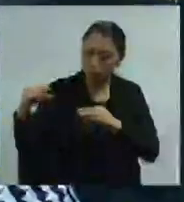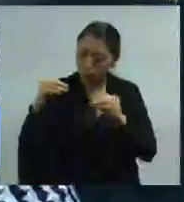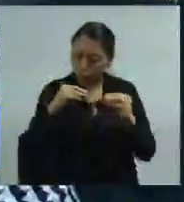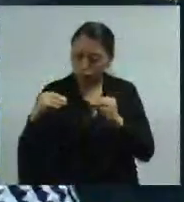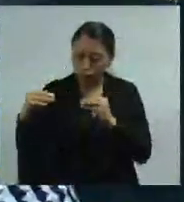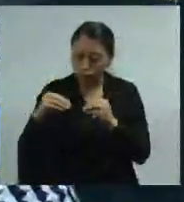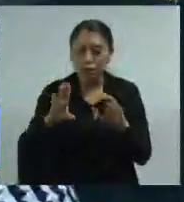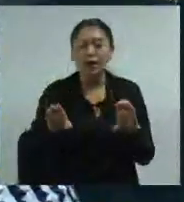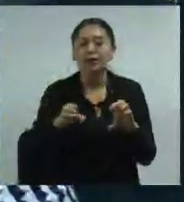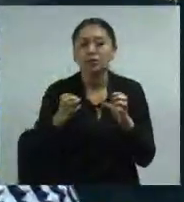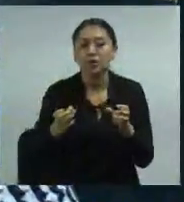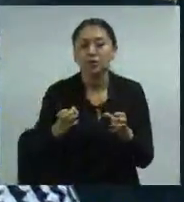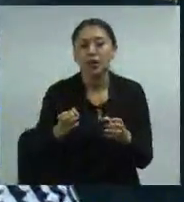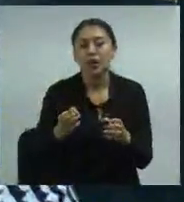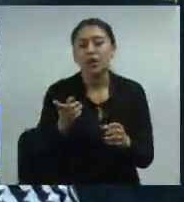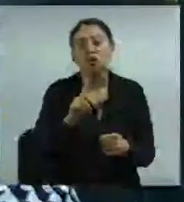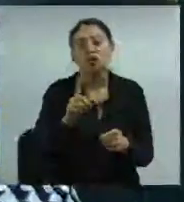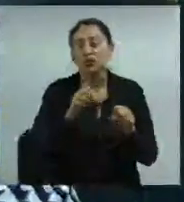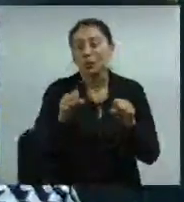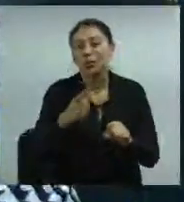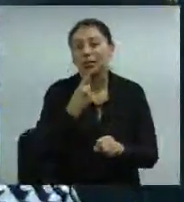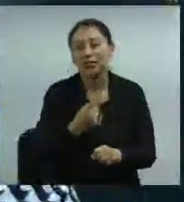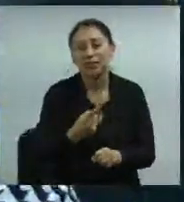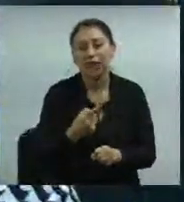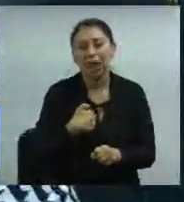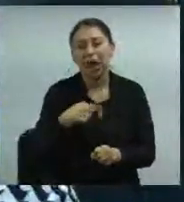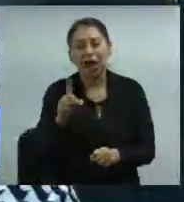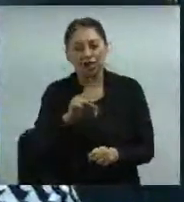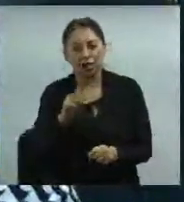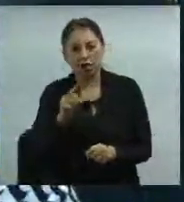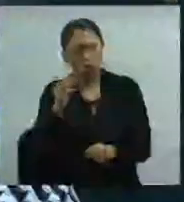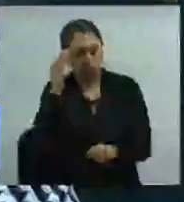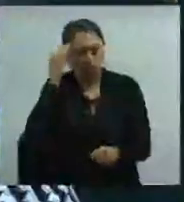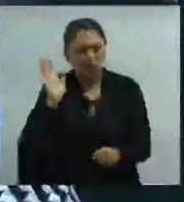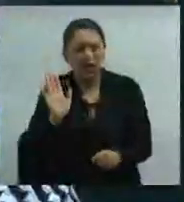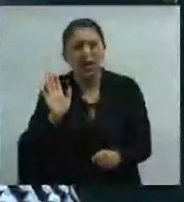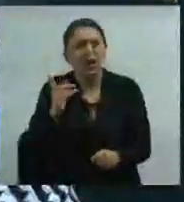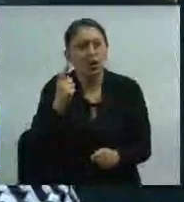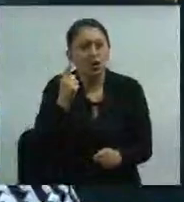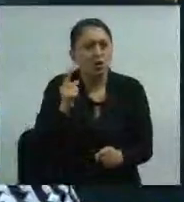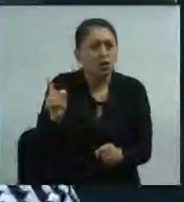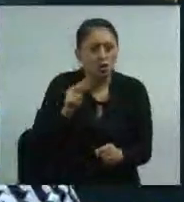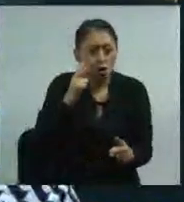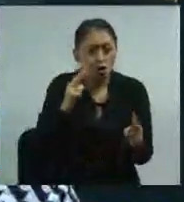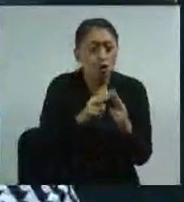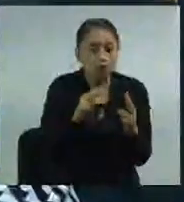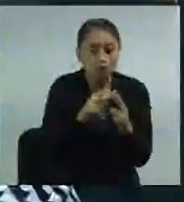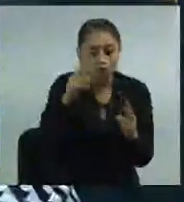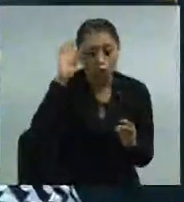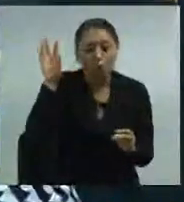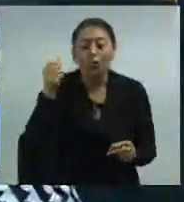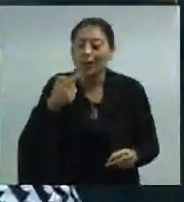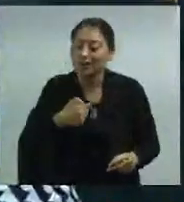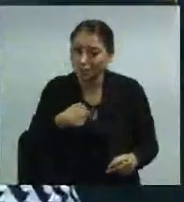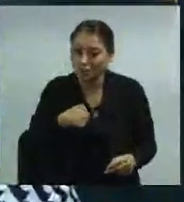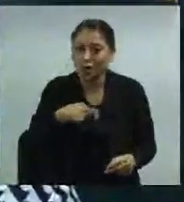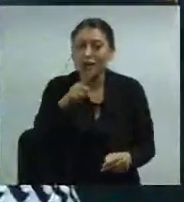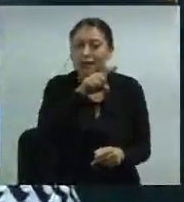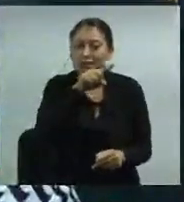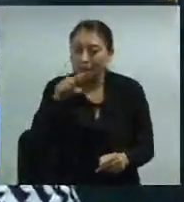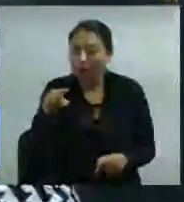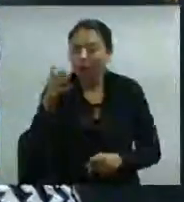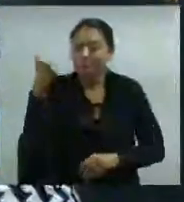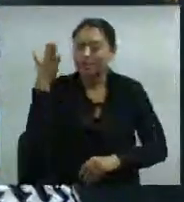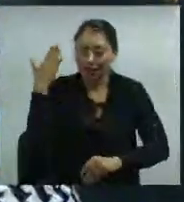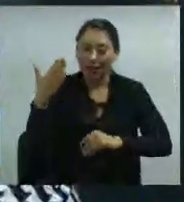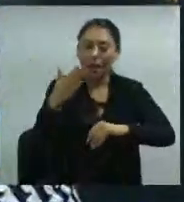se vale decir que no sabemos de qué se trata, porque en este mismo lugar, en la semana pasada, se les avisó a